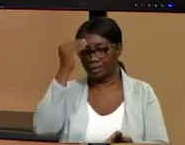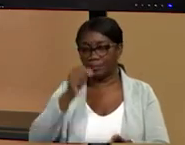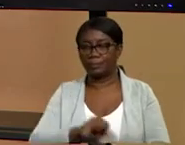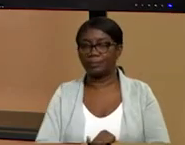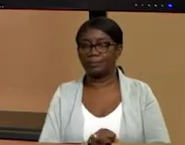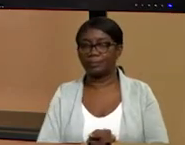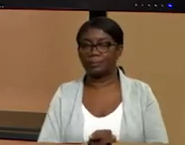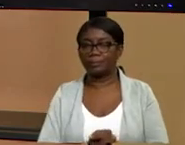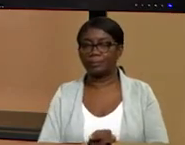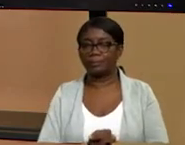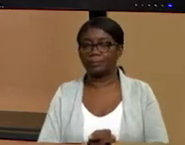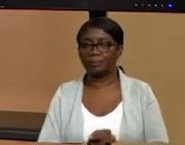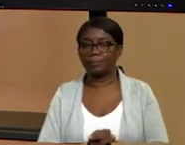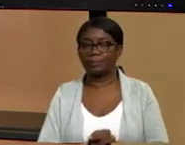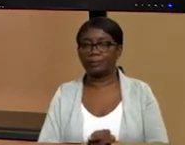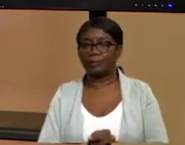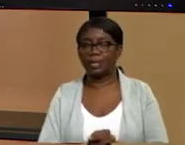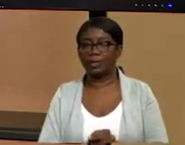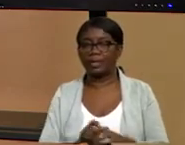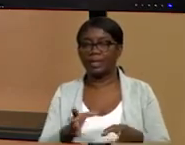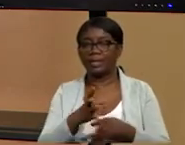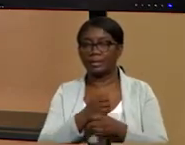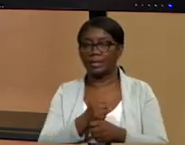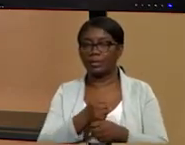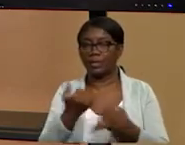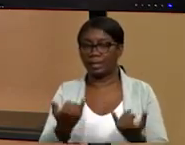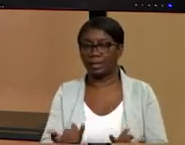cuanto a lo desarrollado